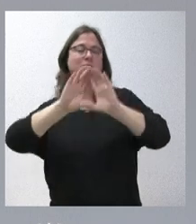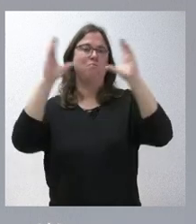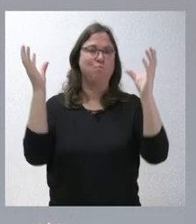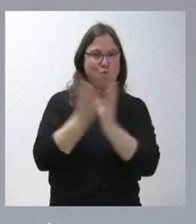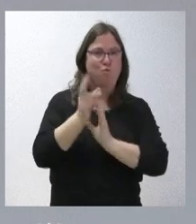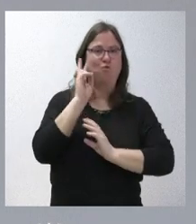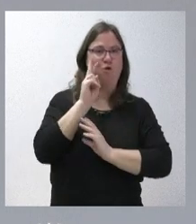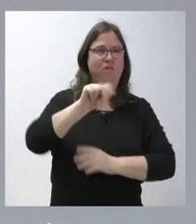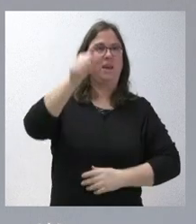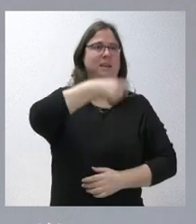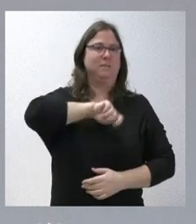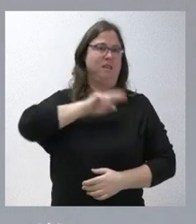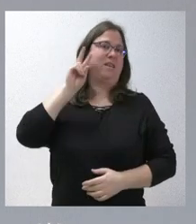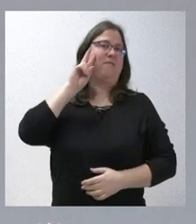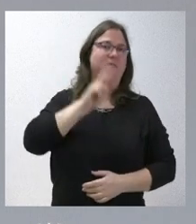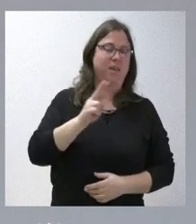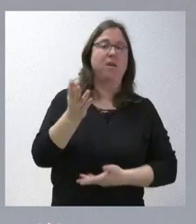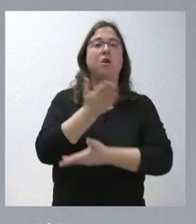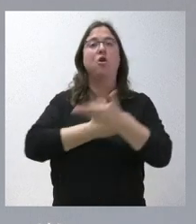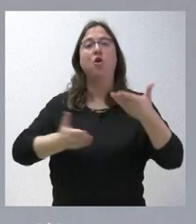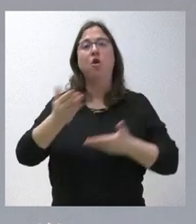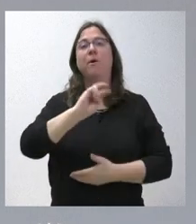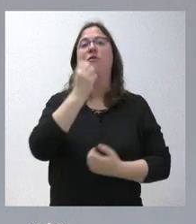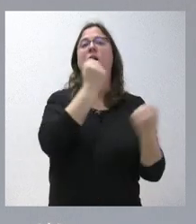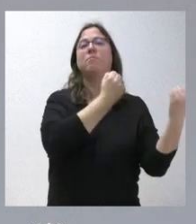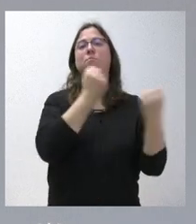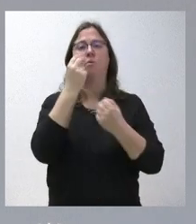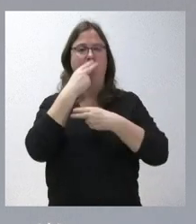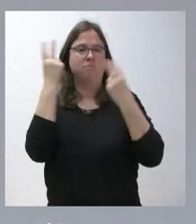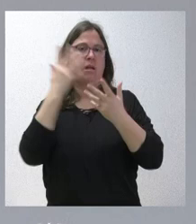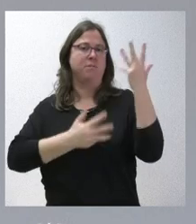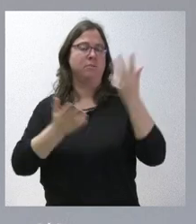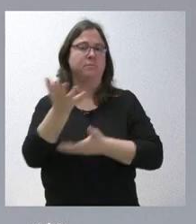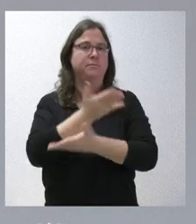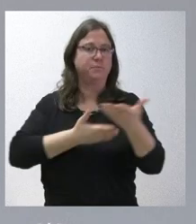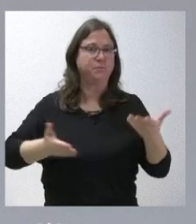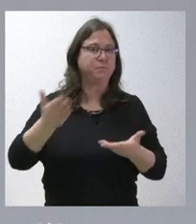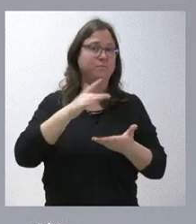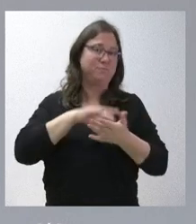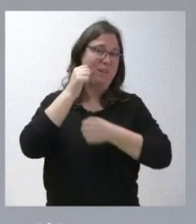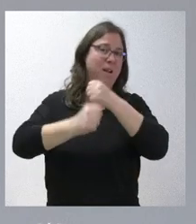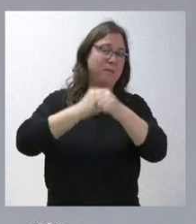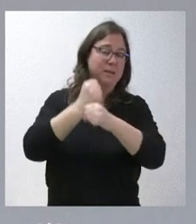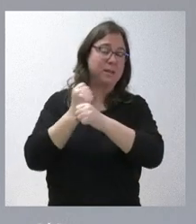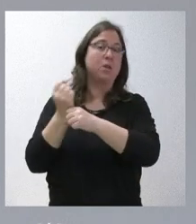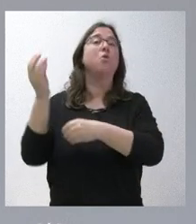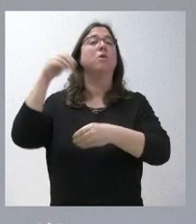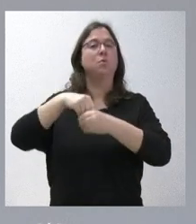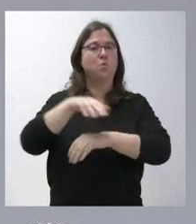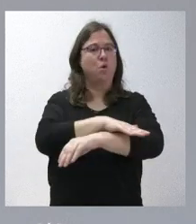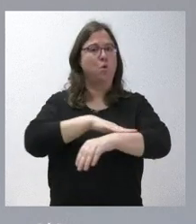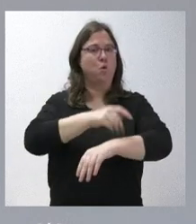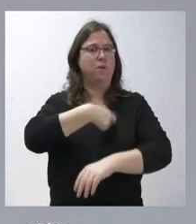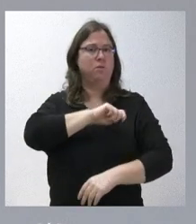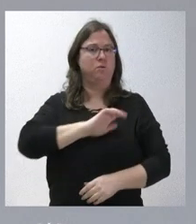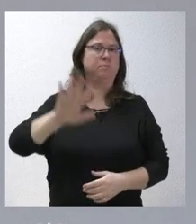participar el hecho de que puedan colaborar otras administraciones enal Efemérides incluyendo al gobierno del estado eh